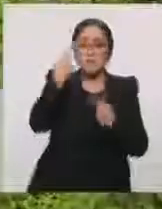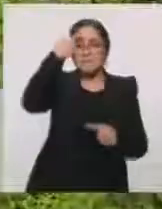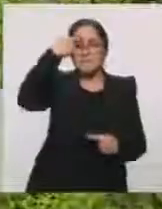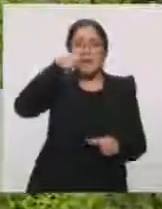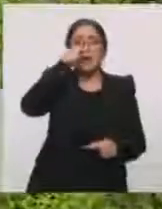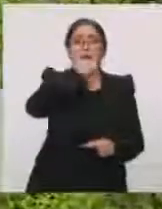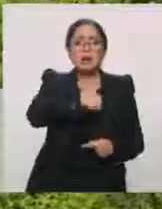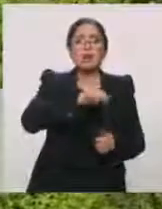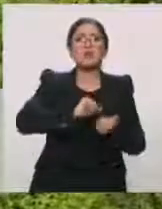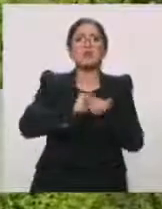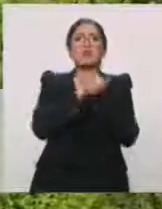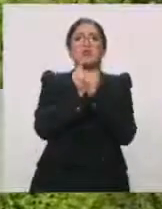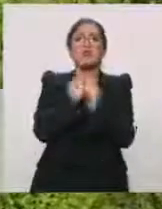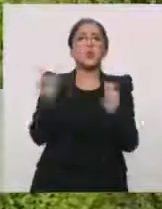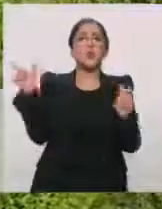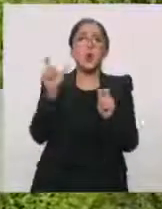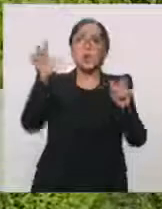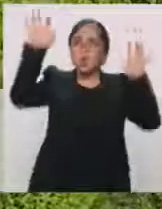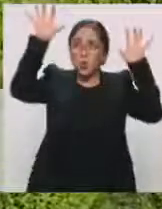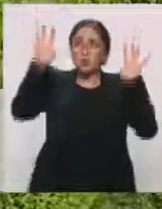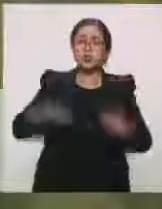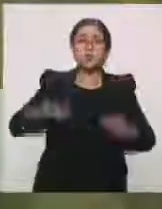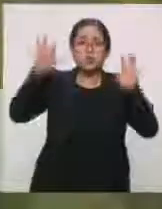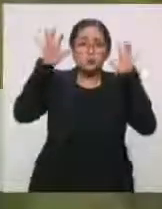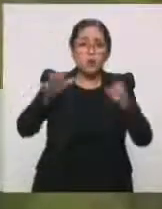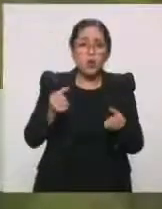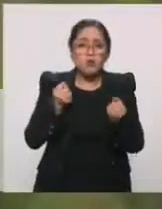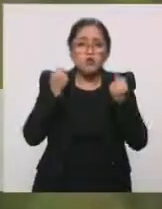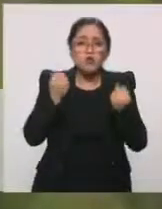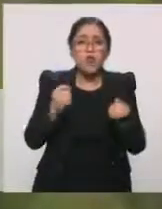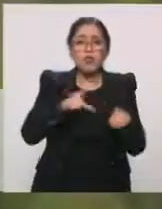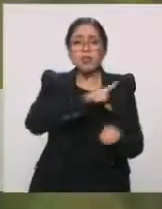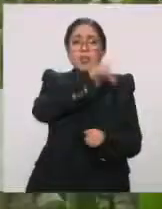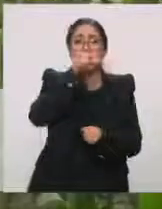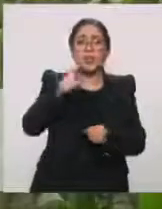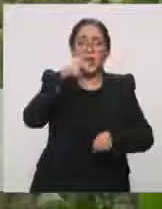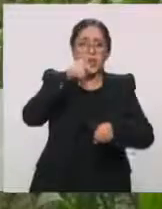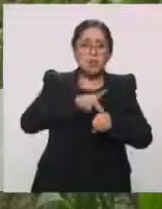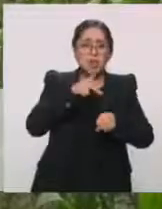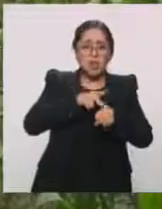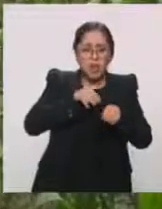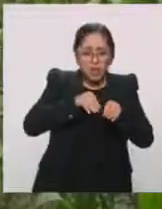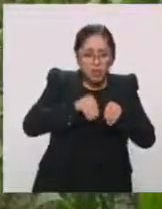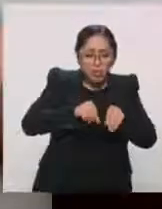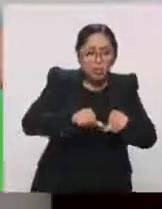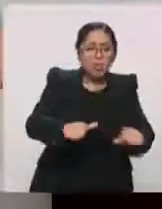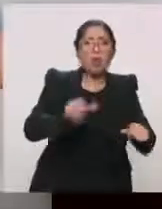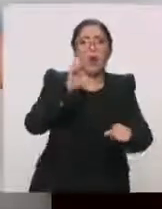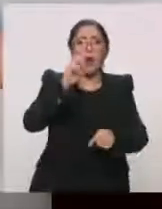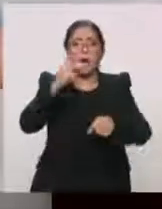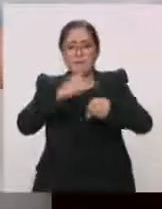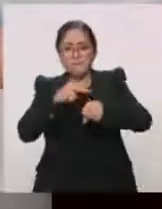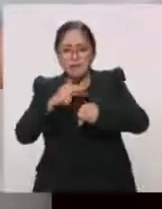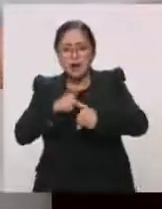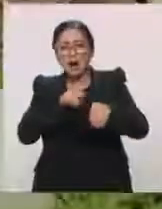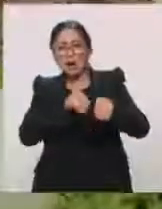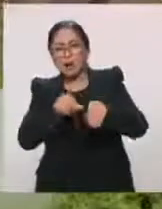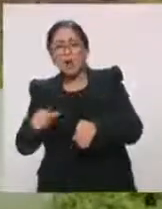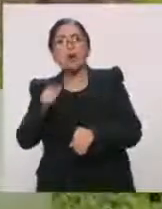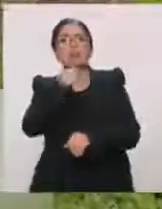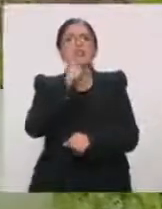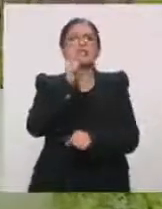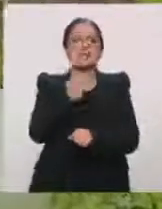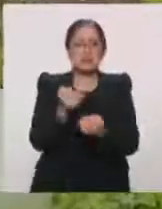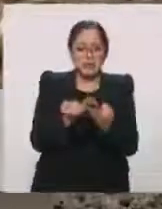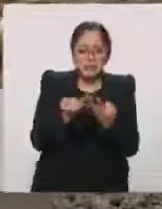deslaves cuando hay una gran tormenta, que se vengan estos lodazales o que se arrastren residuos, ¿no? Porque la tierra está fija